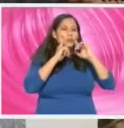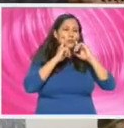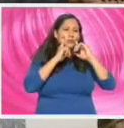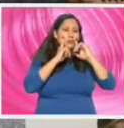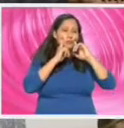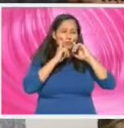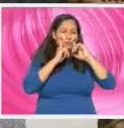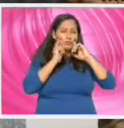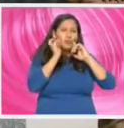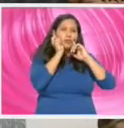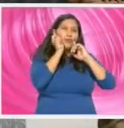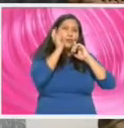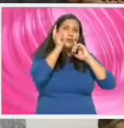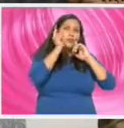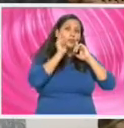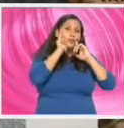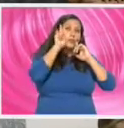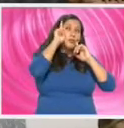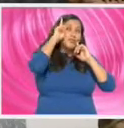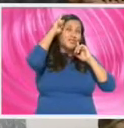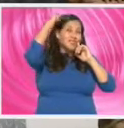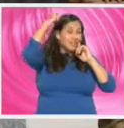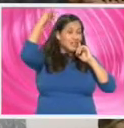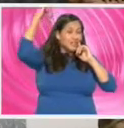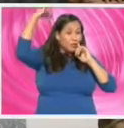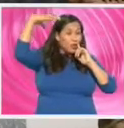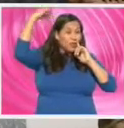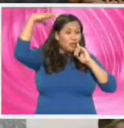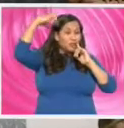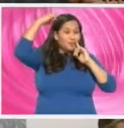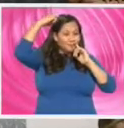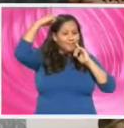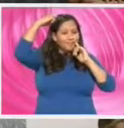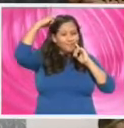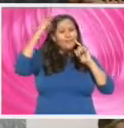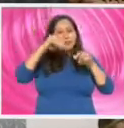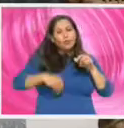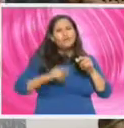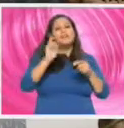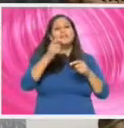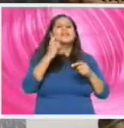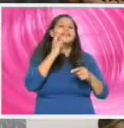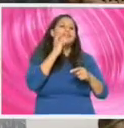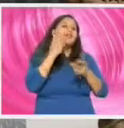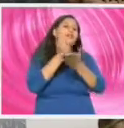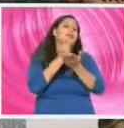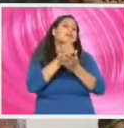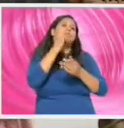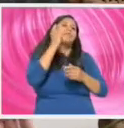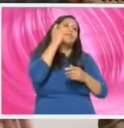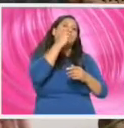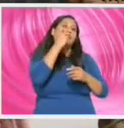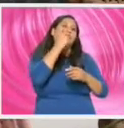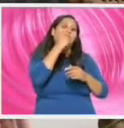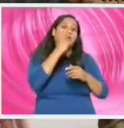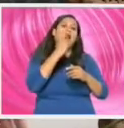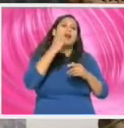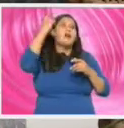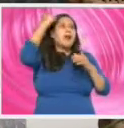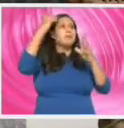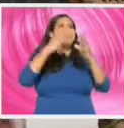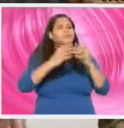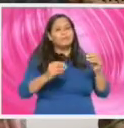las muelas, buenos dientes, tienen dolores de cabeza muy severos y vienen acompañado de eso. Y arreglando eso se quita. Entonces siempre